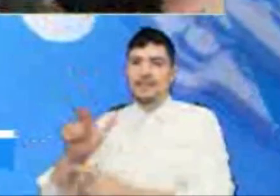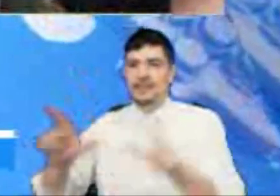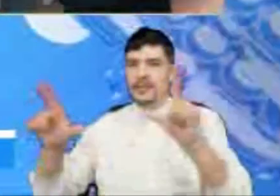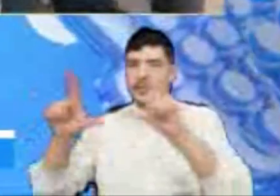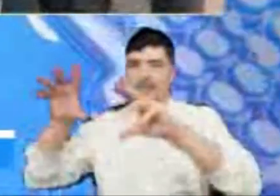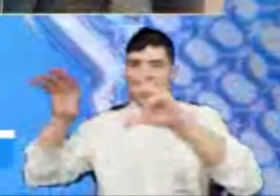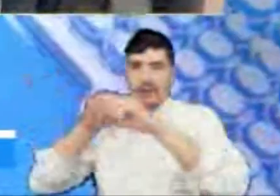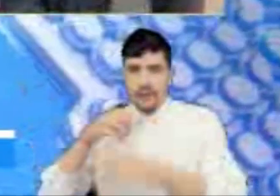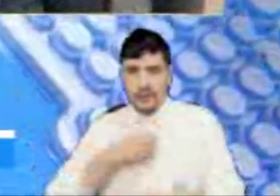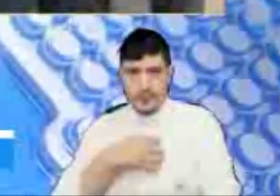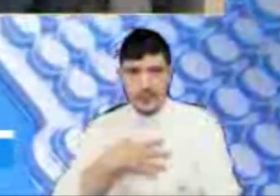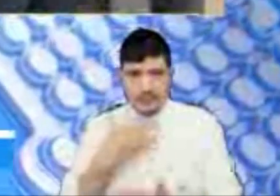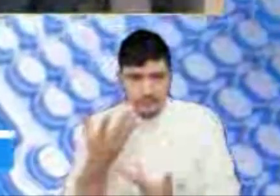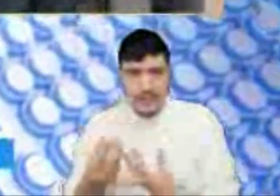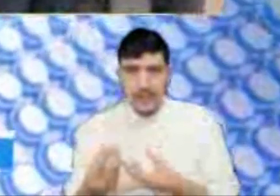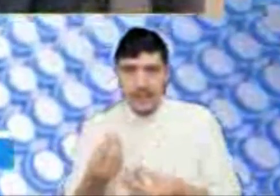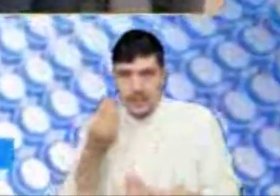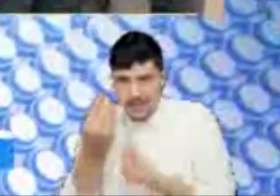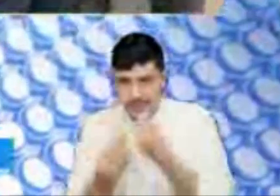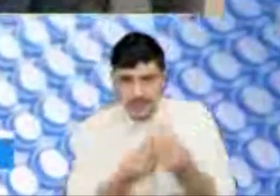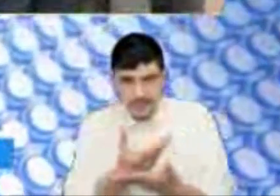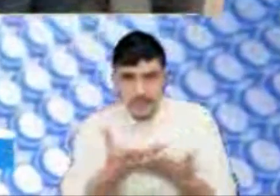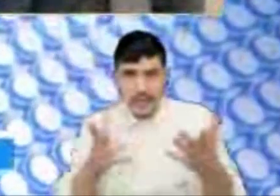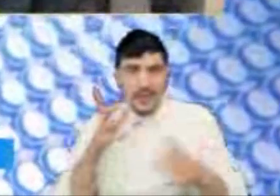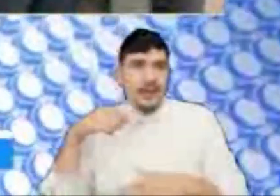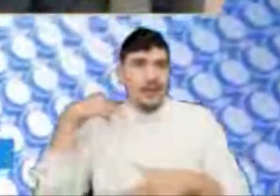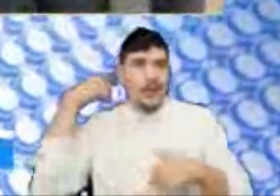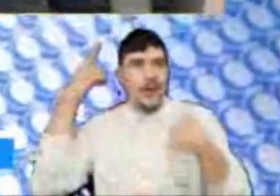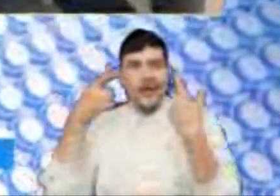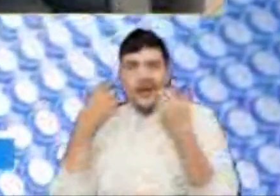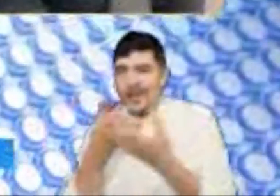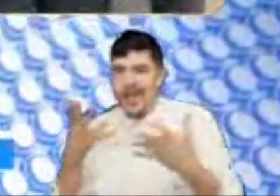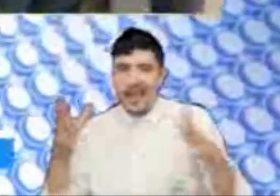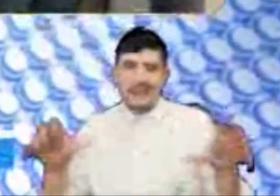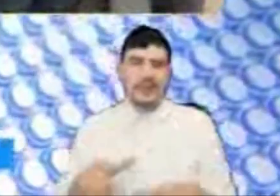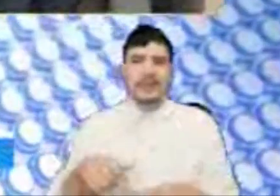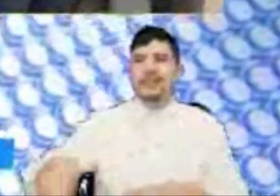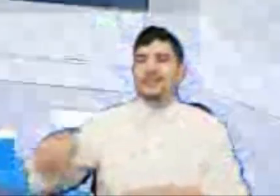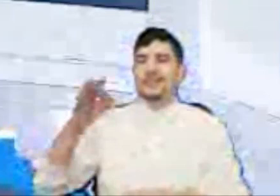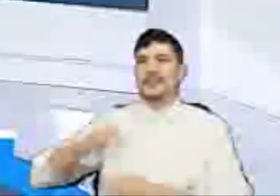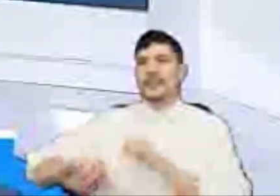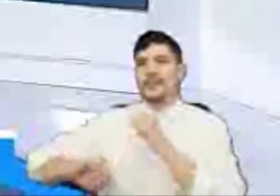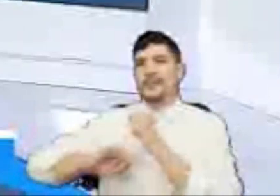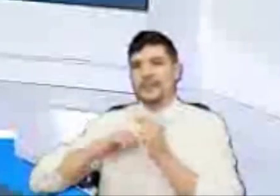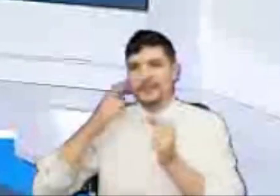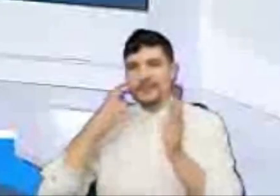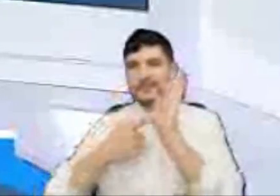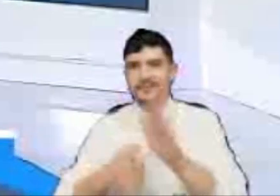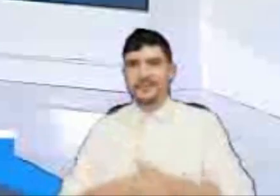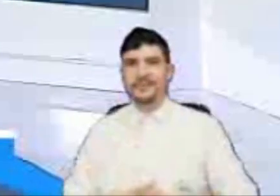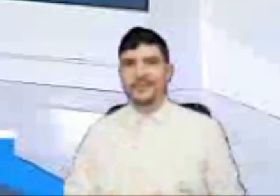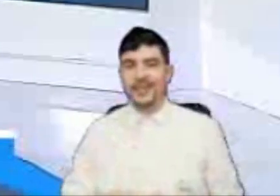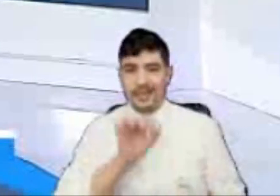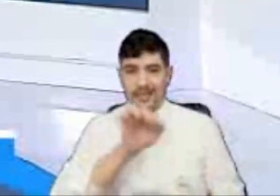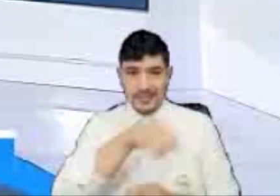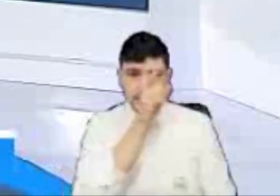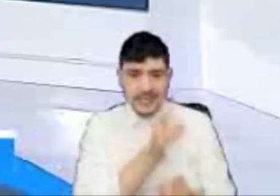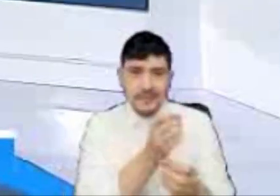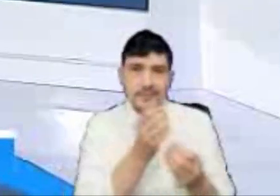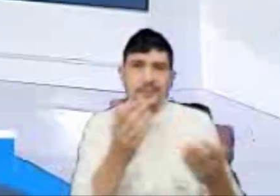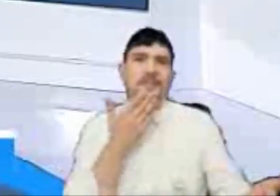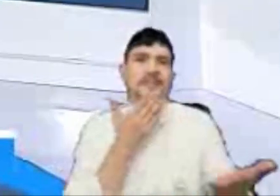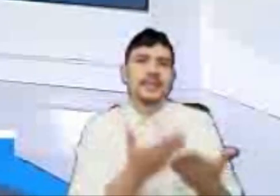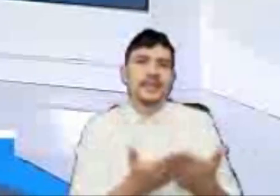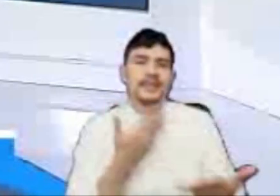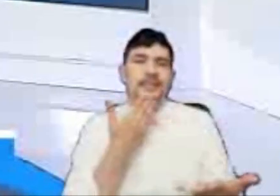nuestras locuras, porque hacíamos locuras con Paolita y nos acolitaron siempre todo. Bueno, Giovanotti, Paola, gracias de verdad por habernos acompañado